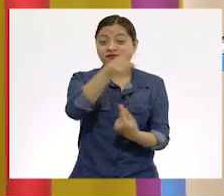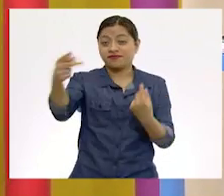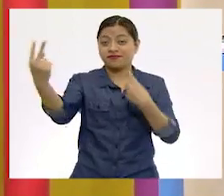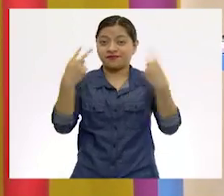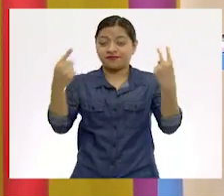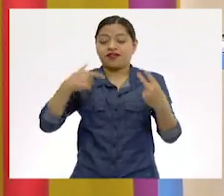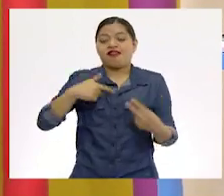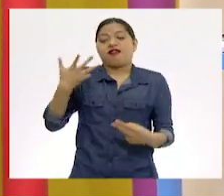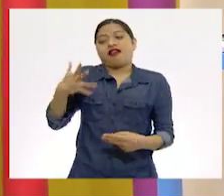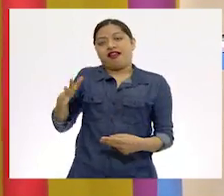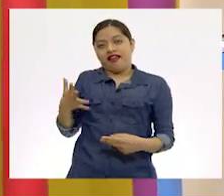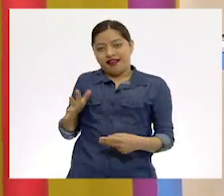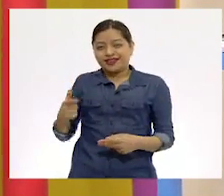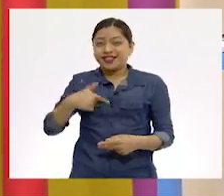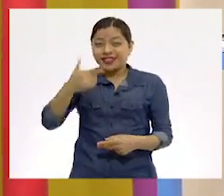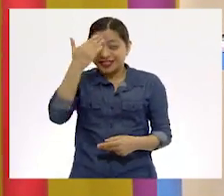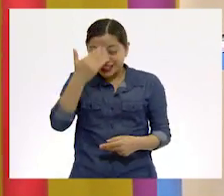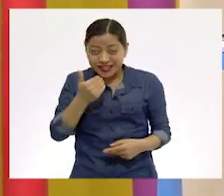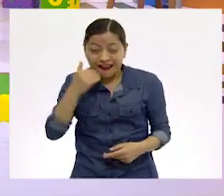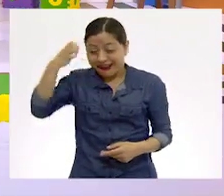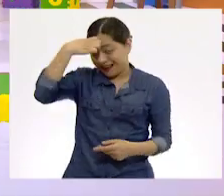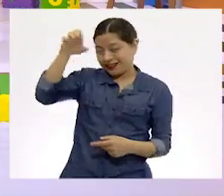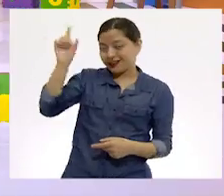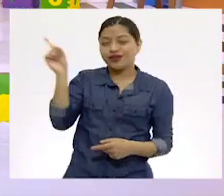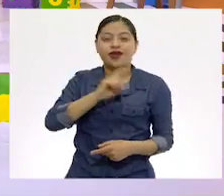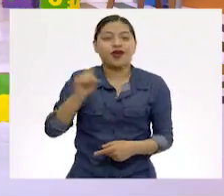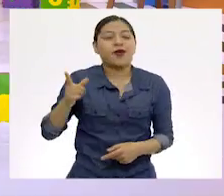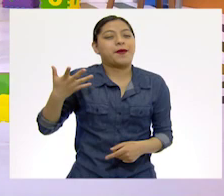digo, no soy un experto, pero para que vean más o menos cómo se